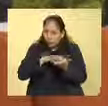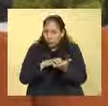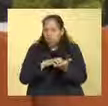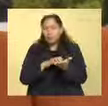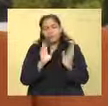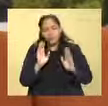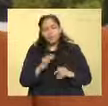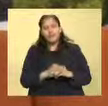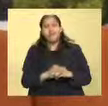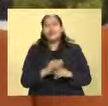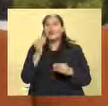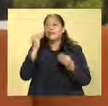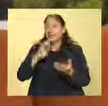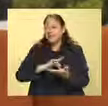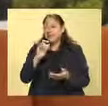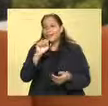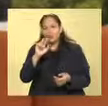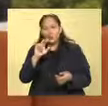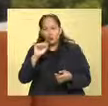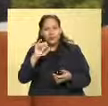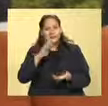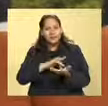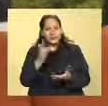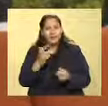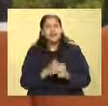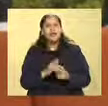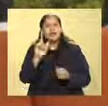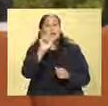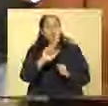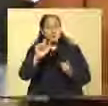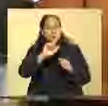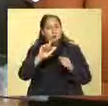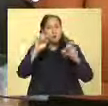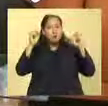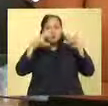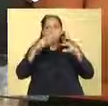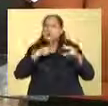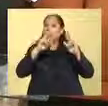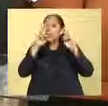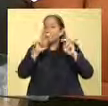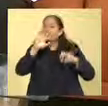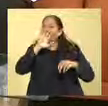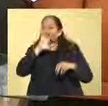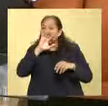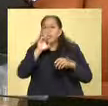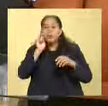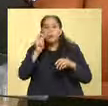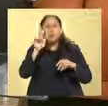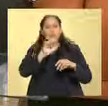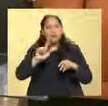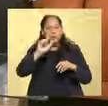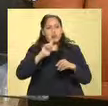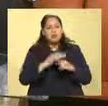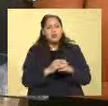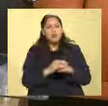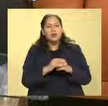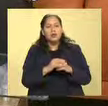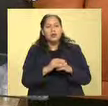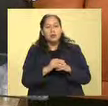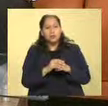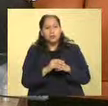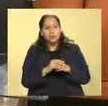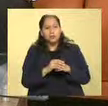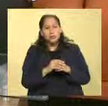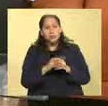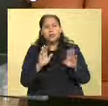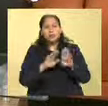para que realmente ahorren. Son opciones. Muchas gracias, Susi. Muchas gracias. Ustedes, chicos. Y el lunes nos vas a dejar impactados también con el tema del lunes,